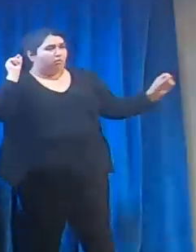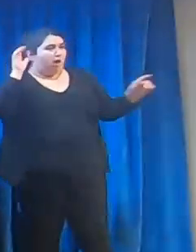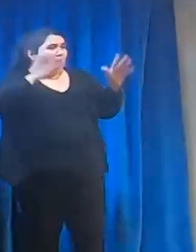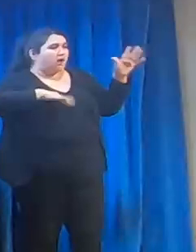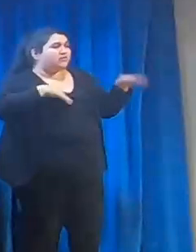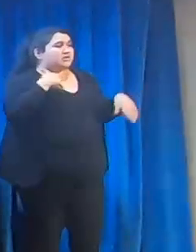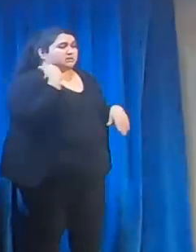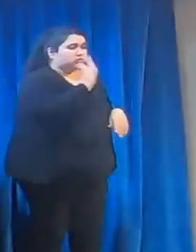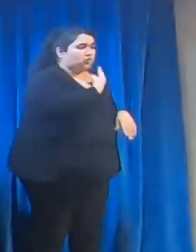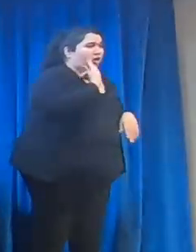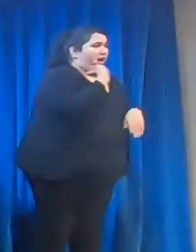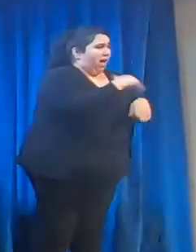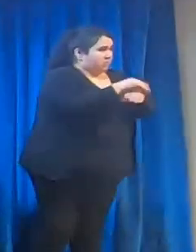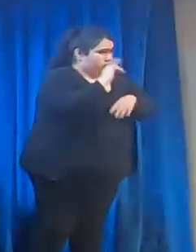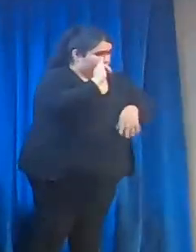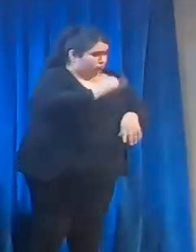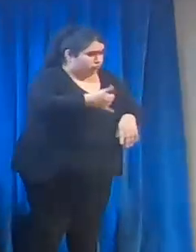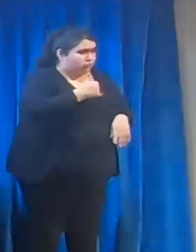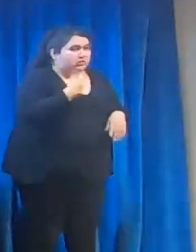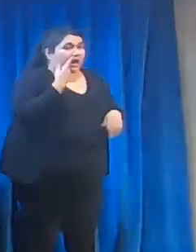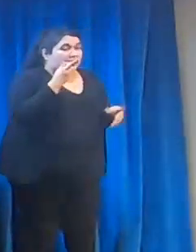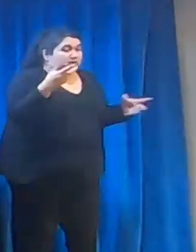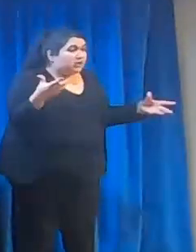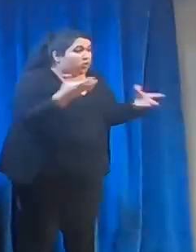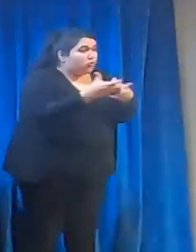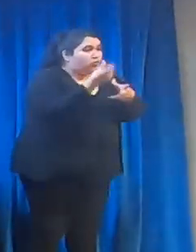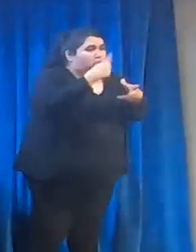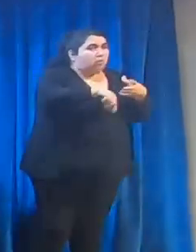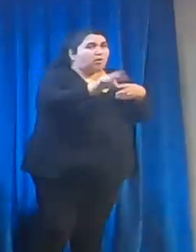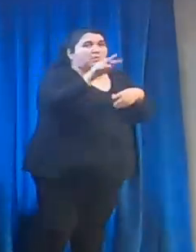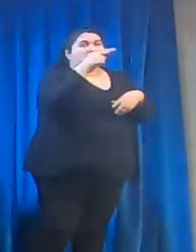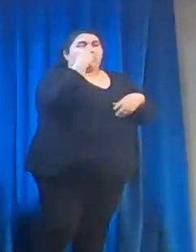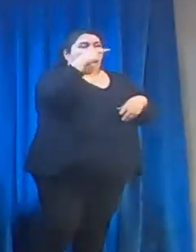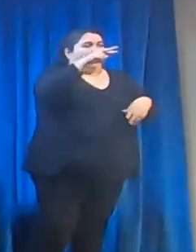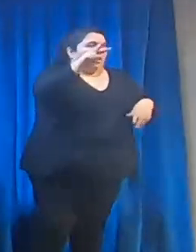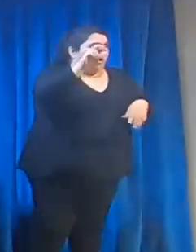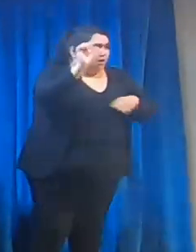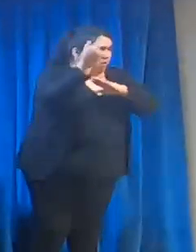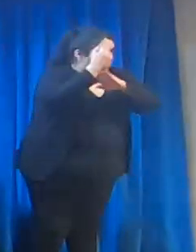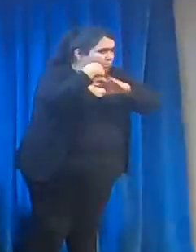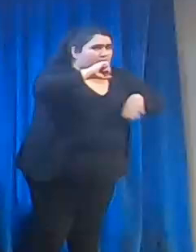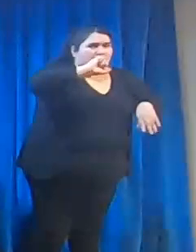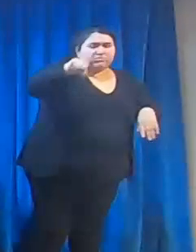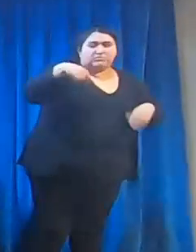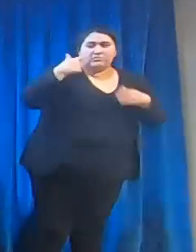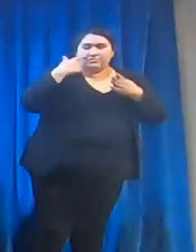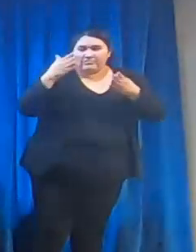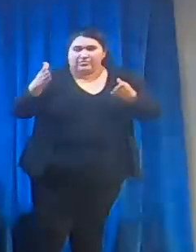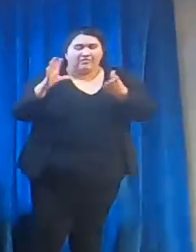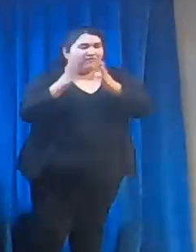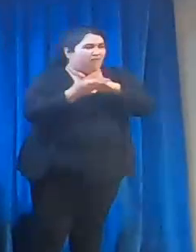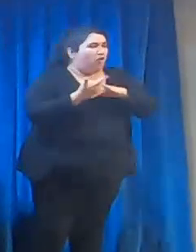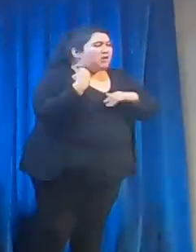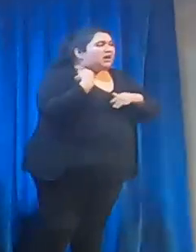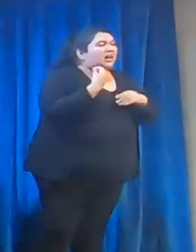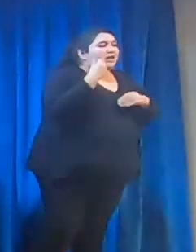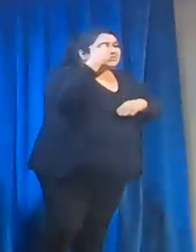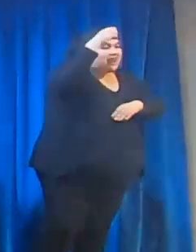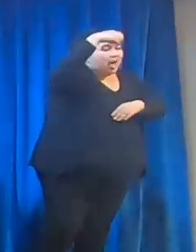en los patios, ¿no? Entonces, este grupito, a ver si me miran y se dan vuelta. Y a mí me encantó, Daniel, lo que decís del almohadón de la presencia,